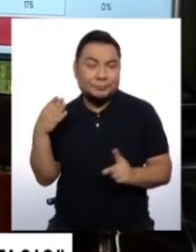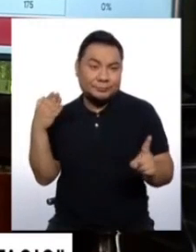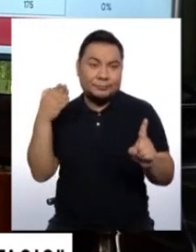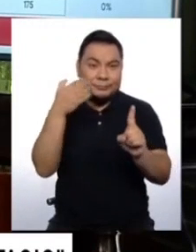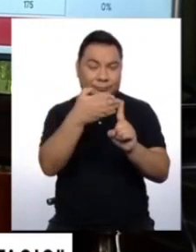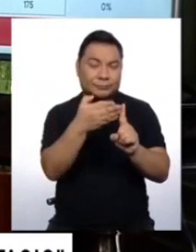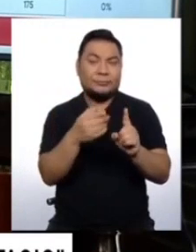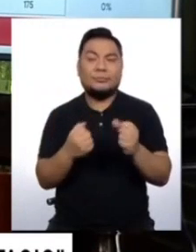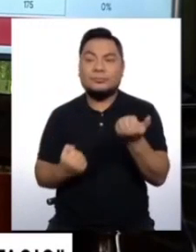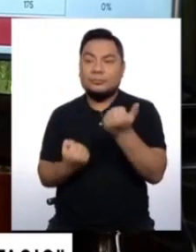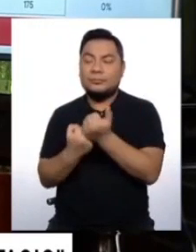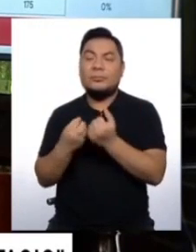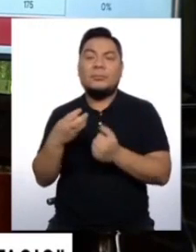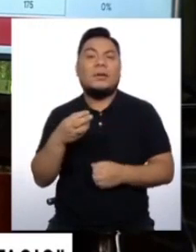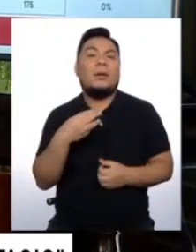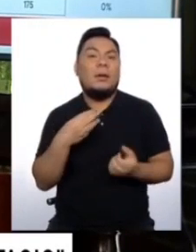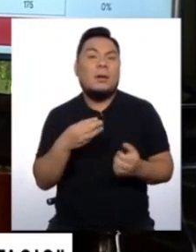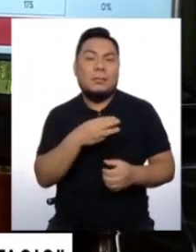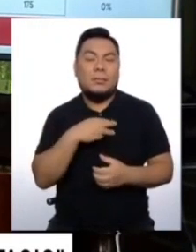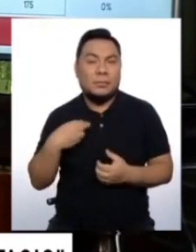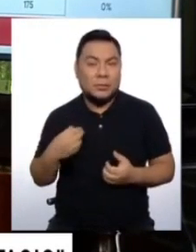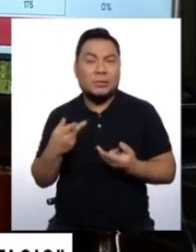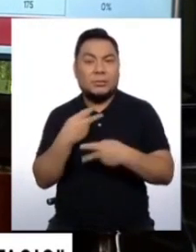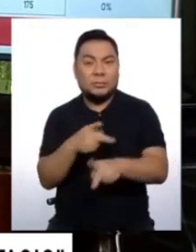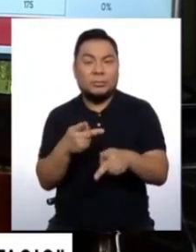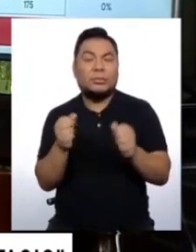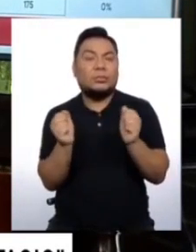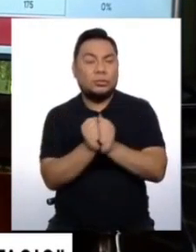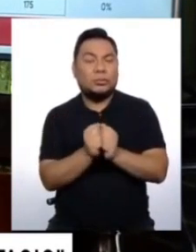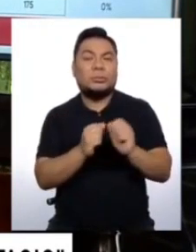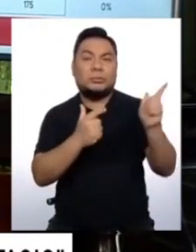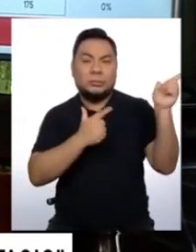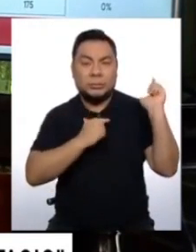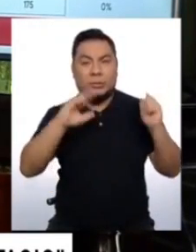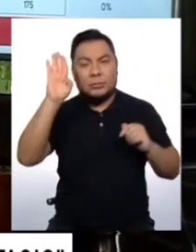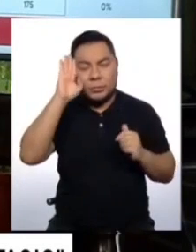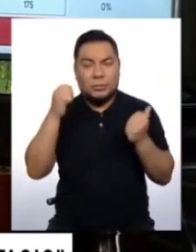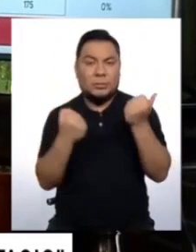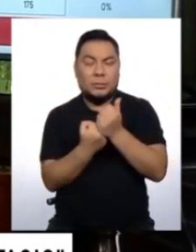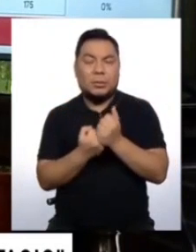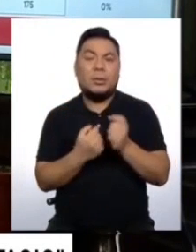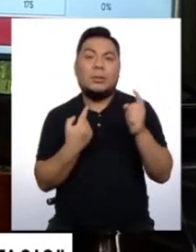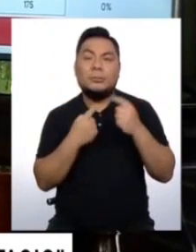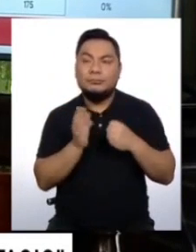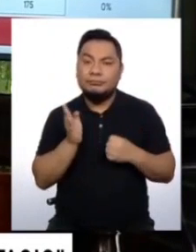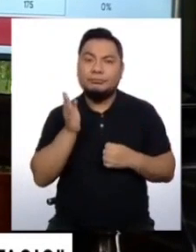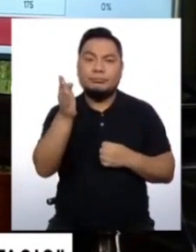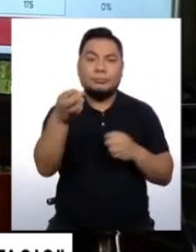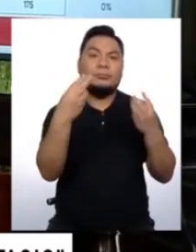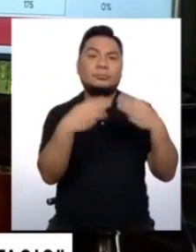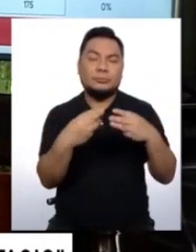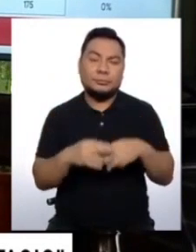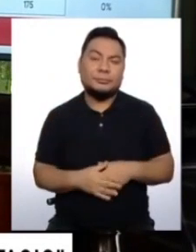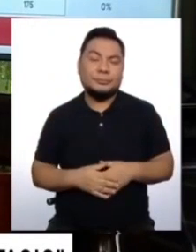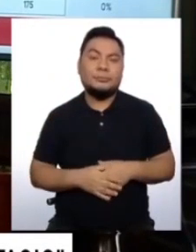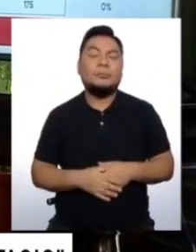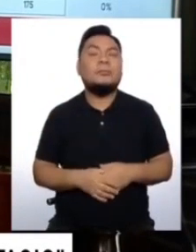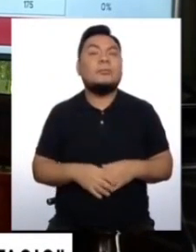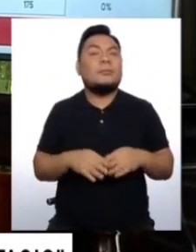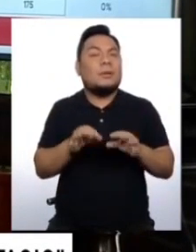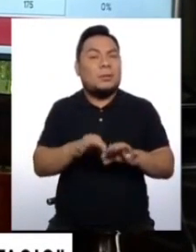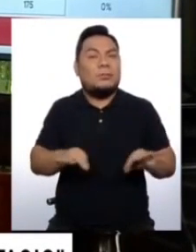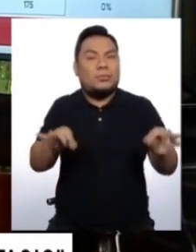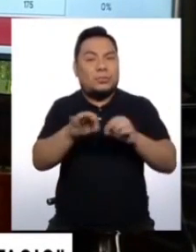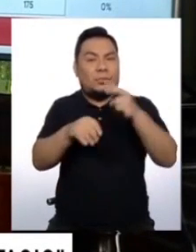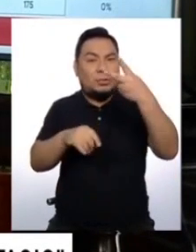Ministerio de la Producción, siempre con el apoyo de la Fuerza Armada y Policía, pero es fundamental ahí dos cosas: el